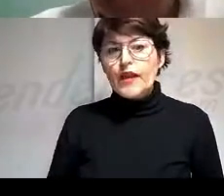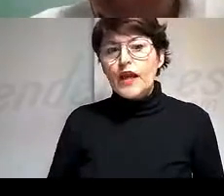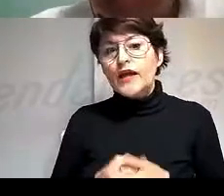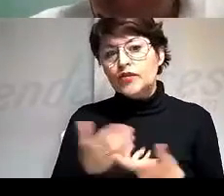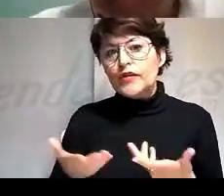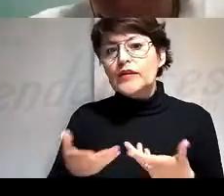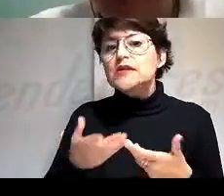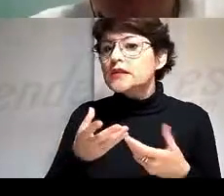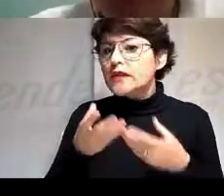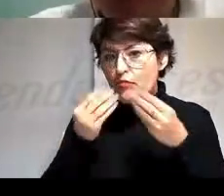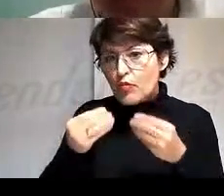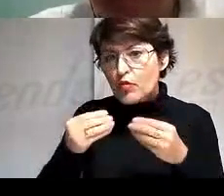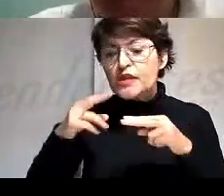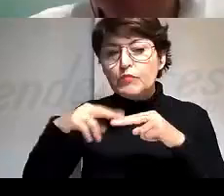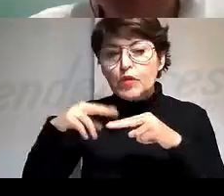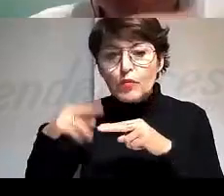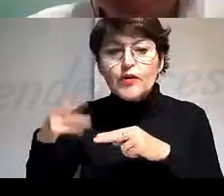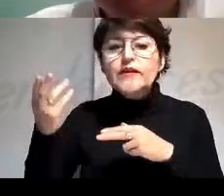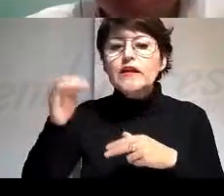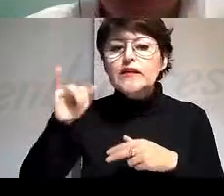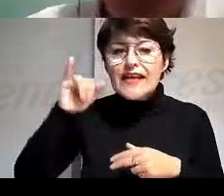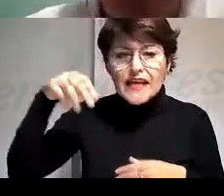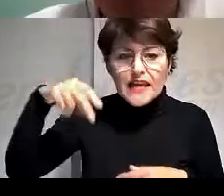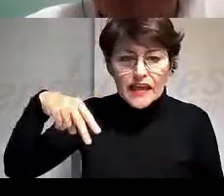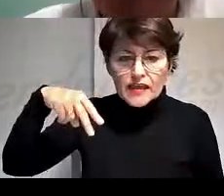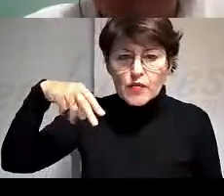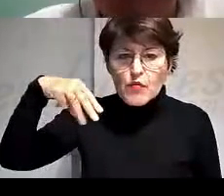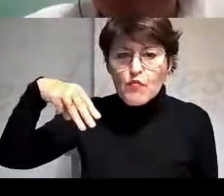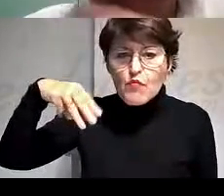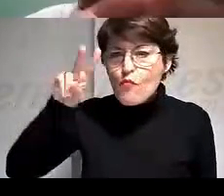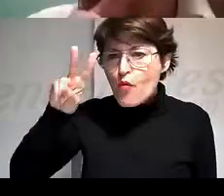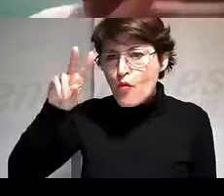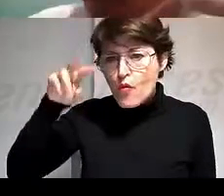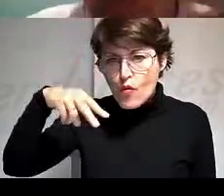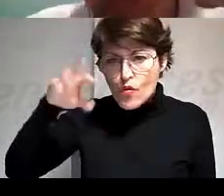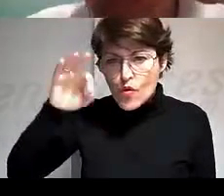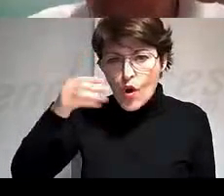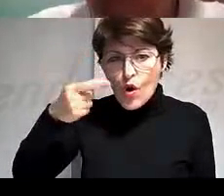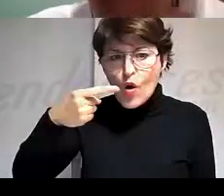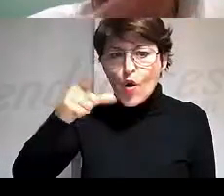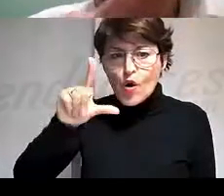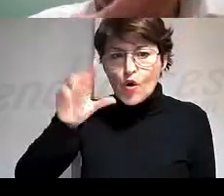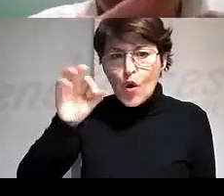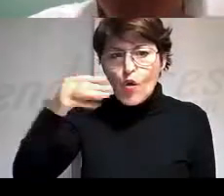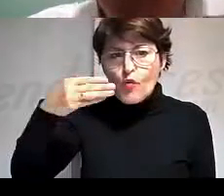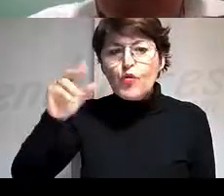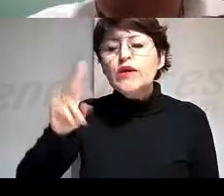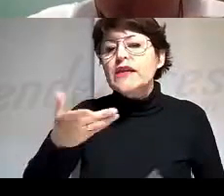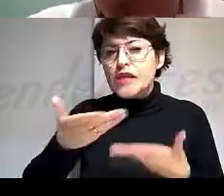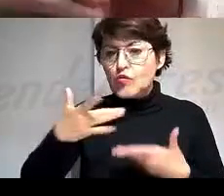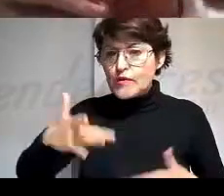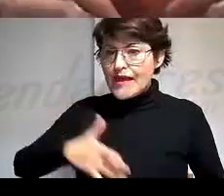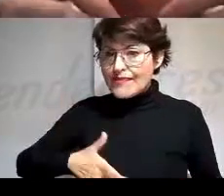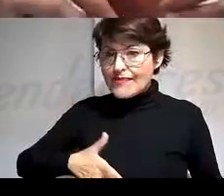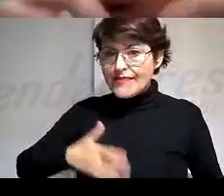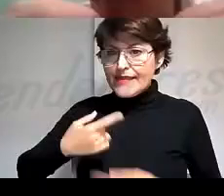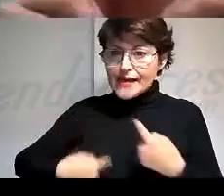rico en inmunoglobulinas, como comentábamos, y nos prepara fundamentalmente para la función digestiva también.